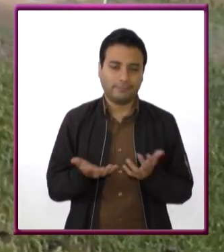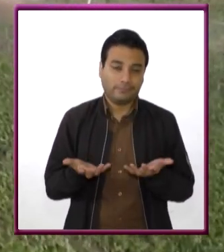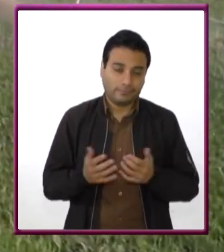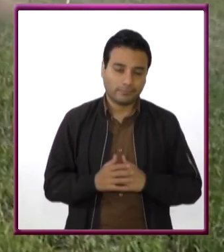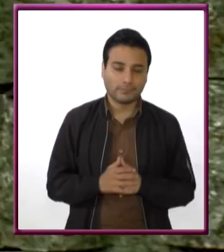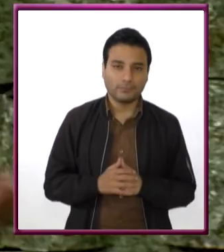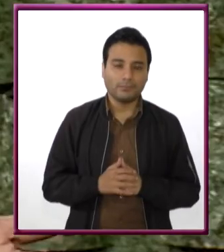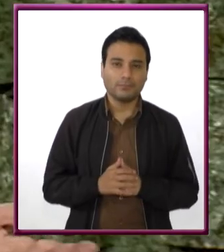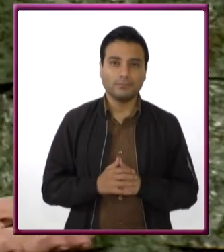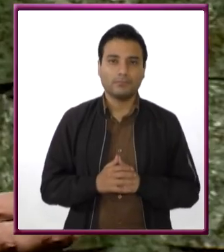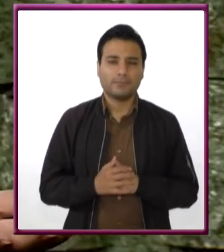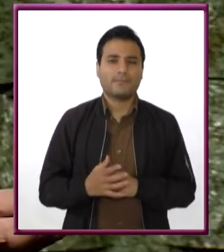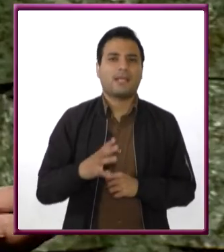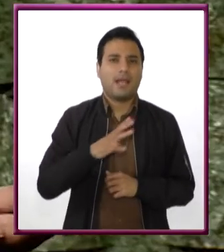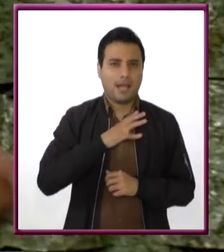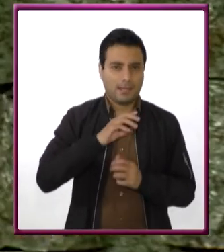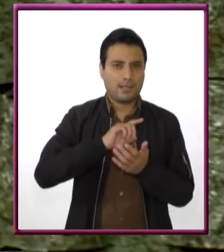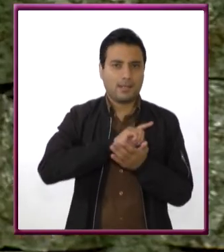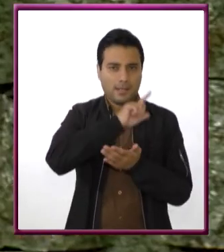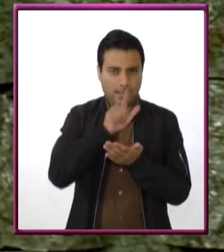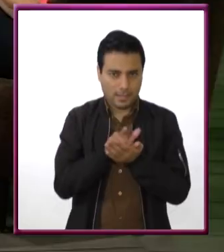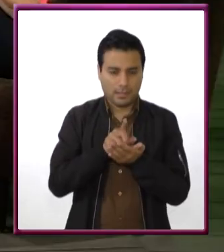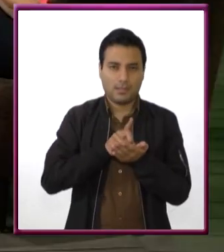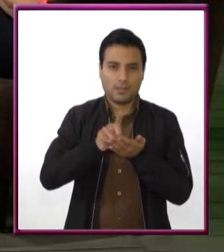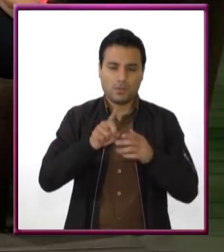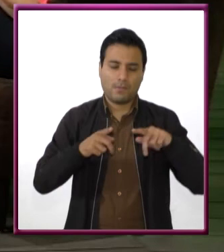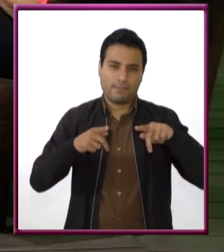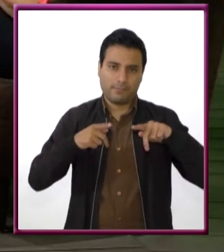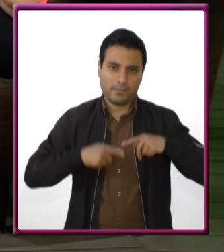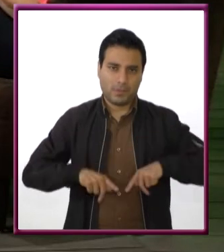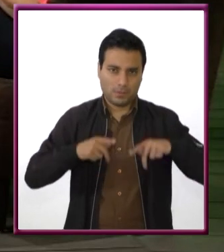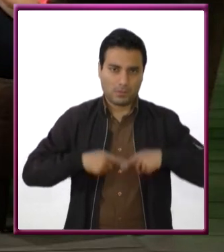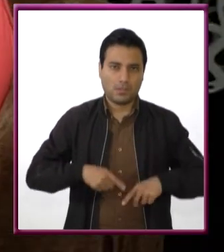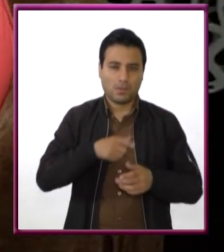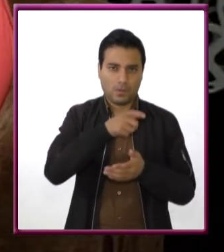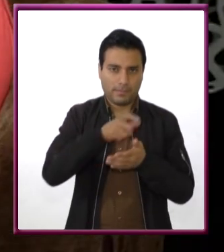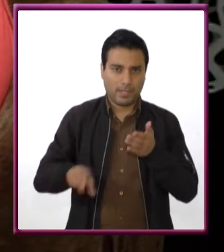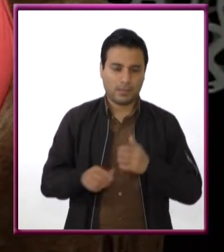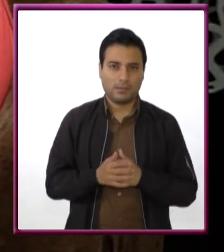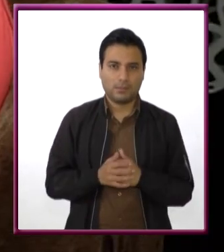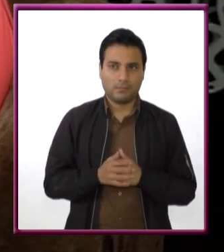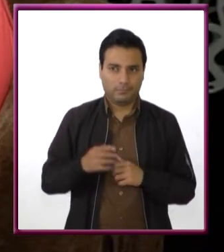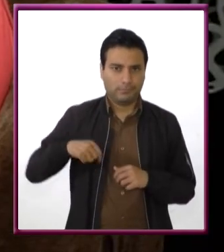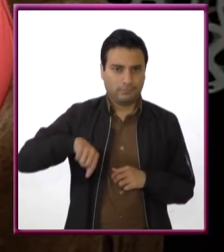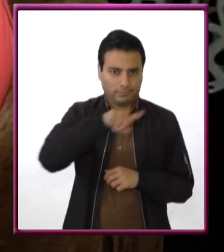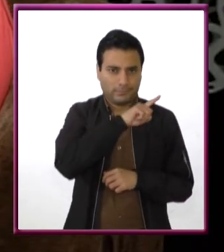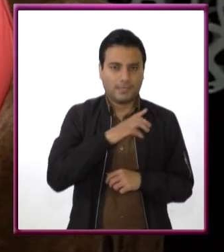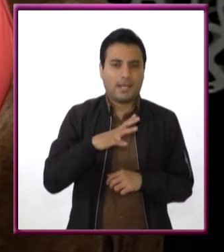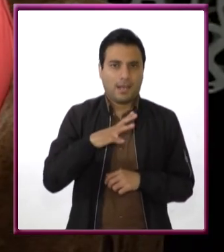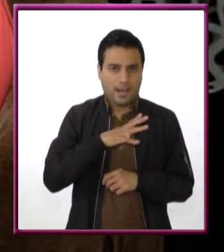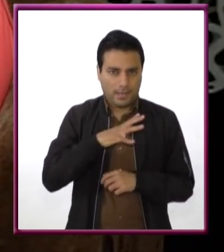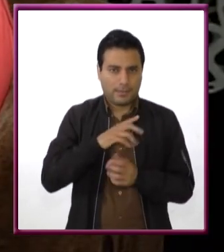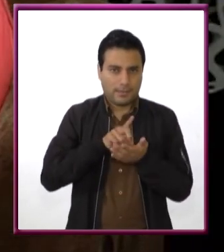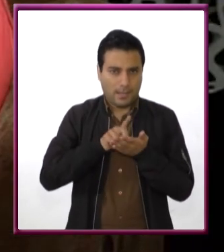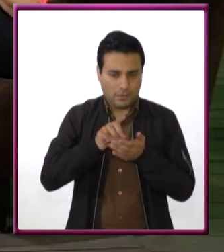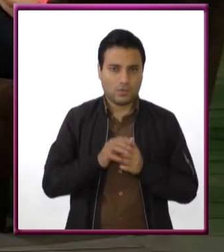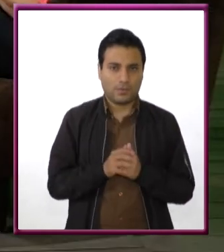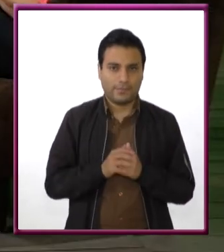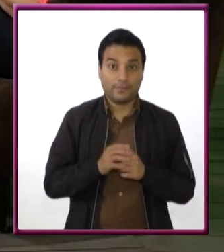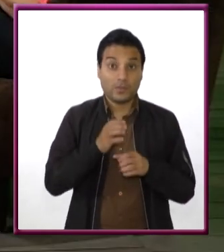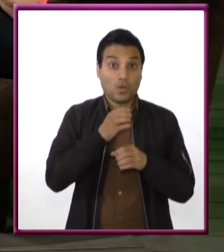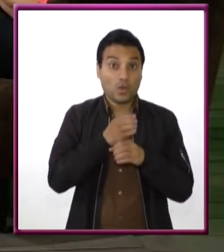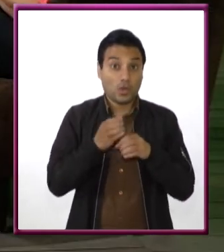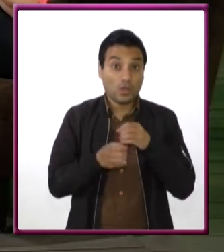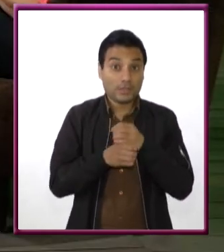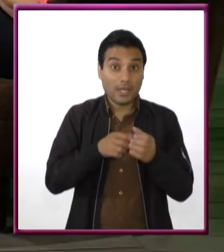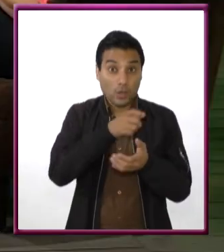dice, existe una ley del derecho del consumidor a saber. Entonces tenemos derecho a que los productos de consumo nos digan cuál